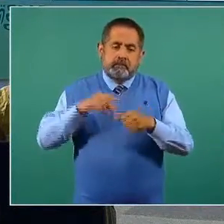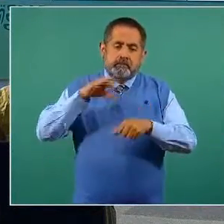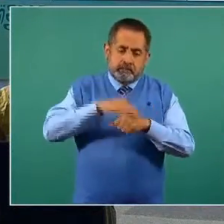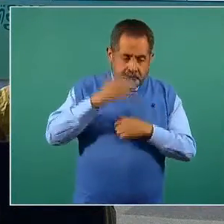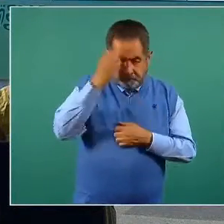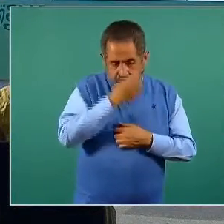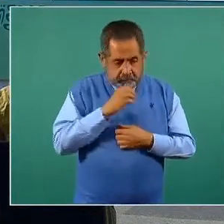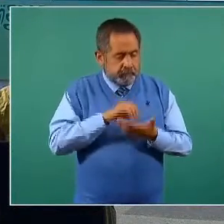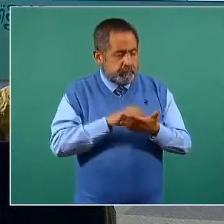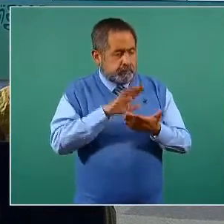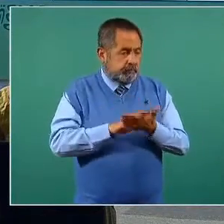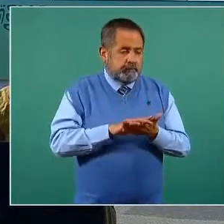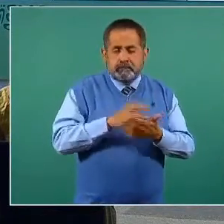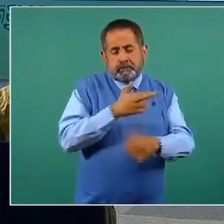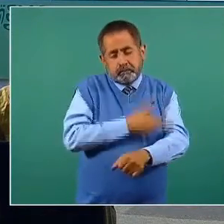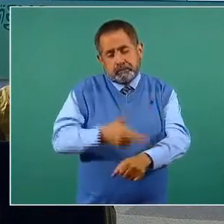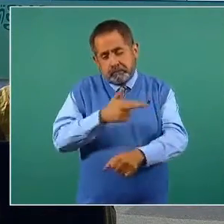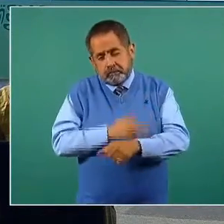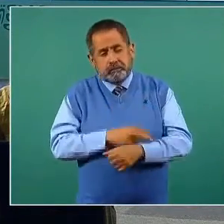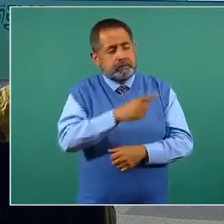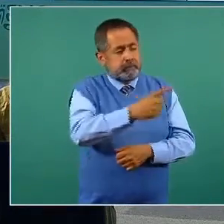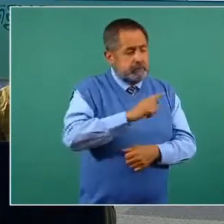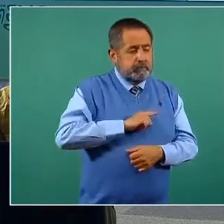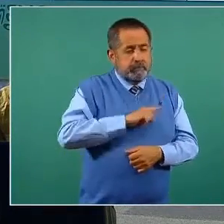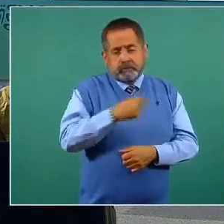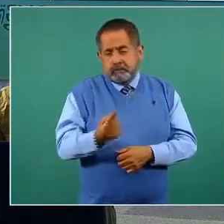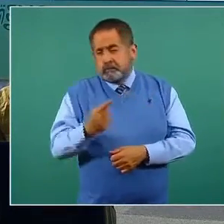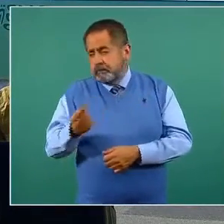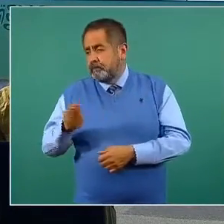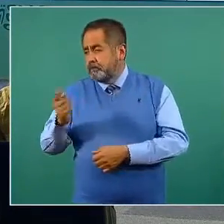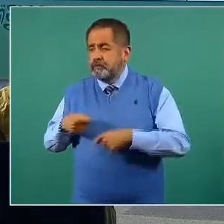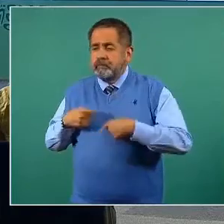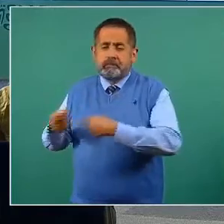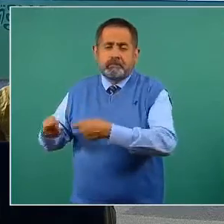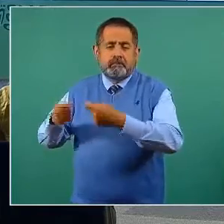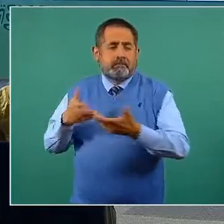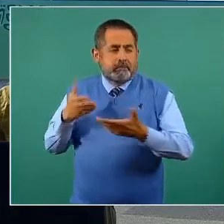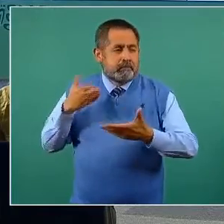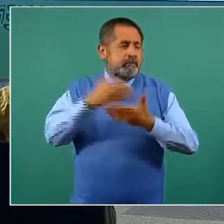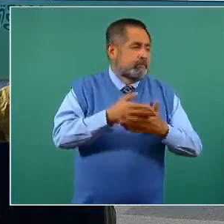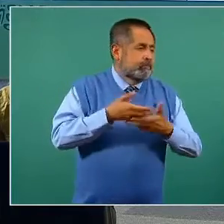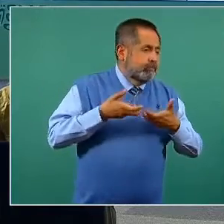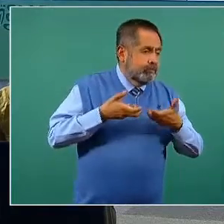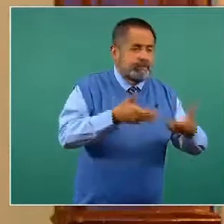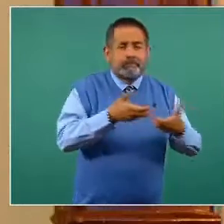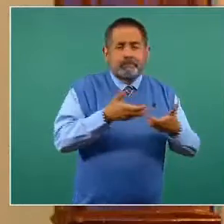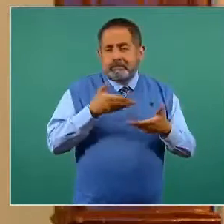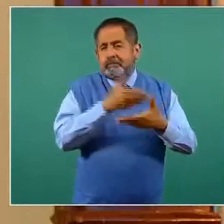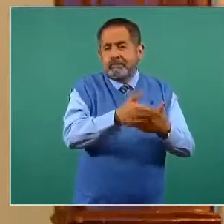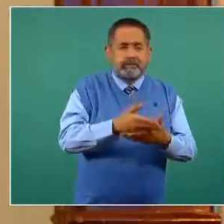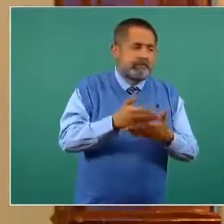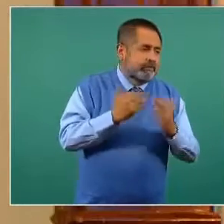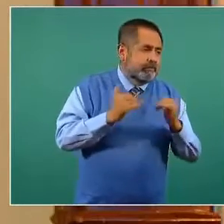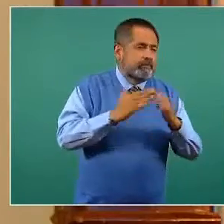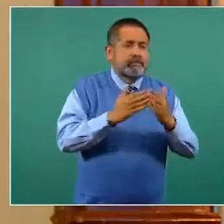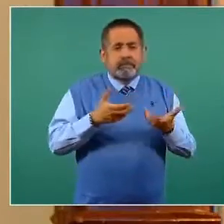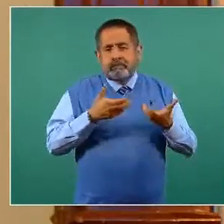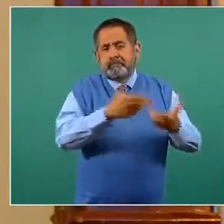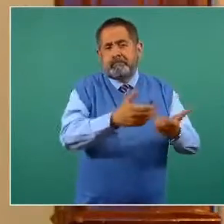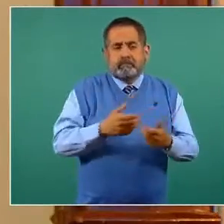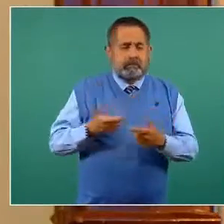muy probablemente, hay toda una serie de instancias que pueden abordar defunciones en domicilios, en vía pública o en lugares diferentes a lo que es una